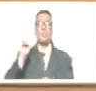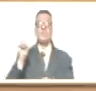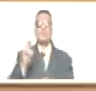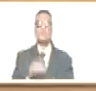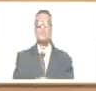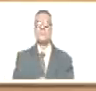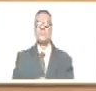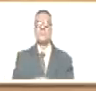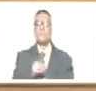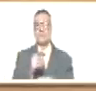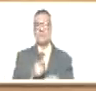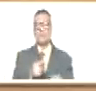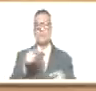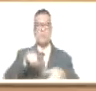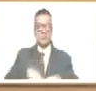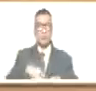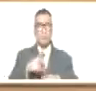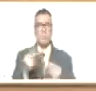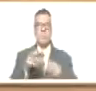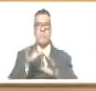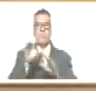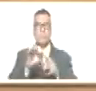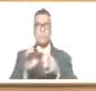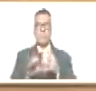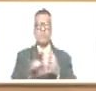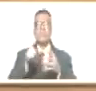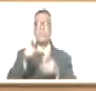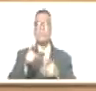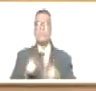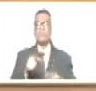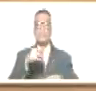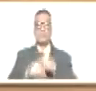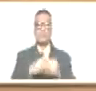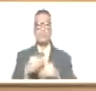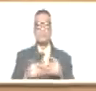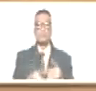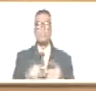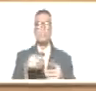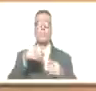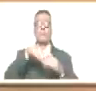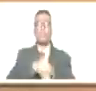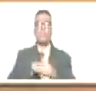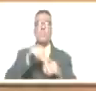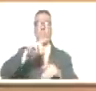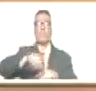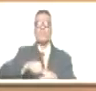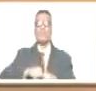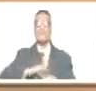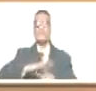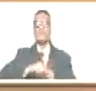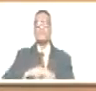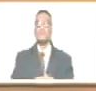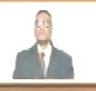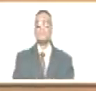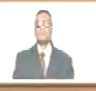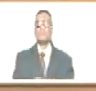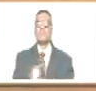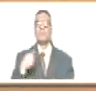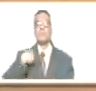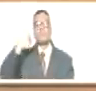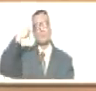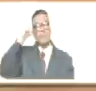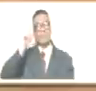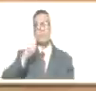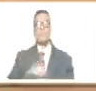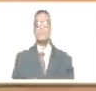encontró suficientes elementos para tipificar el carácter de flagrancia de los presuntos delitos